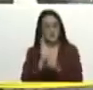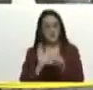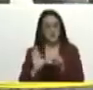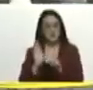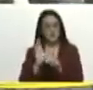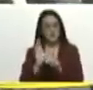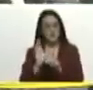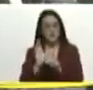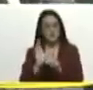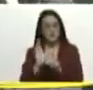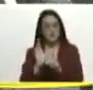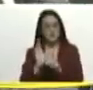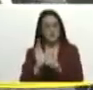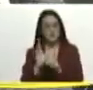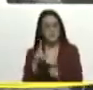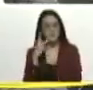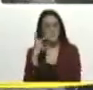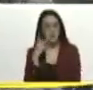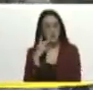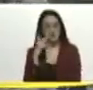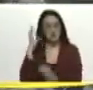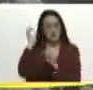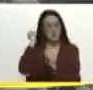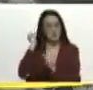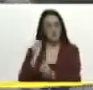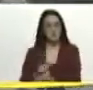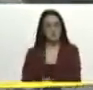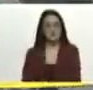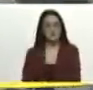culturales, bueno, políticas, diplomáticas.